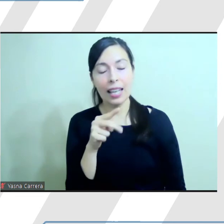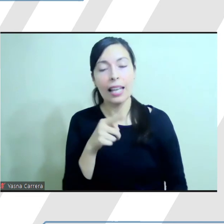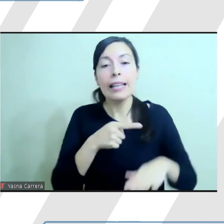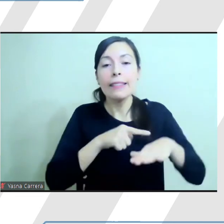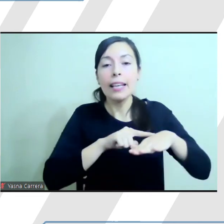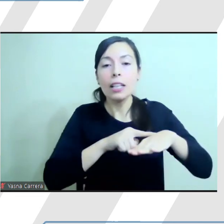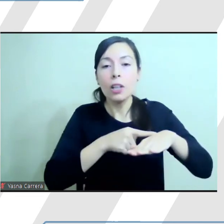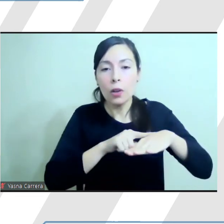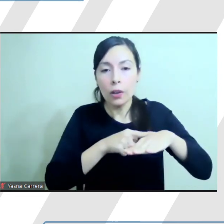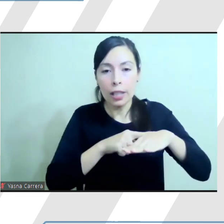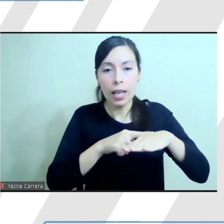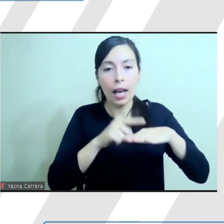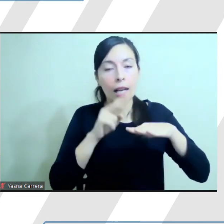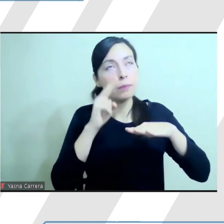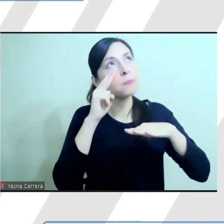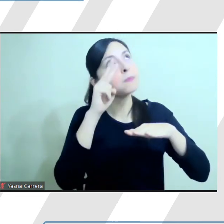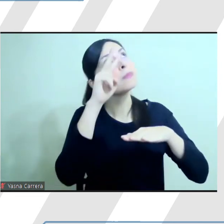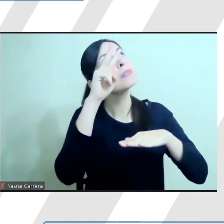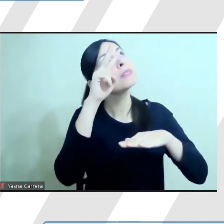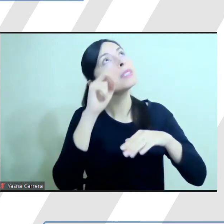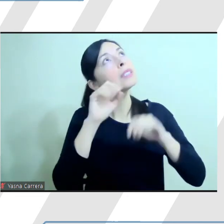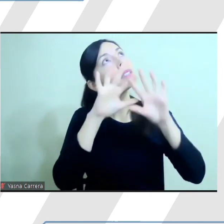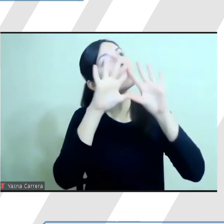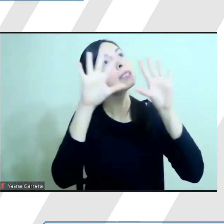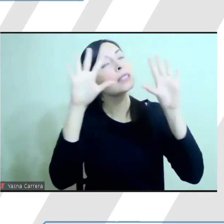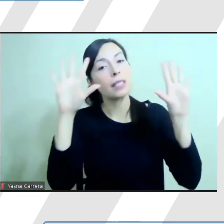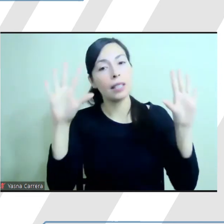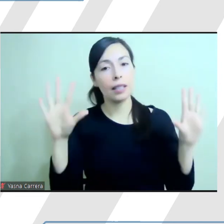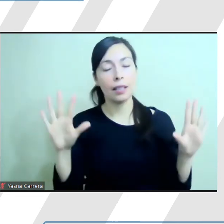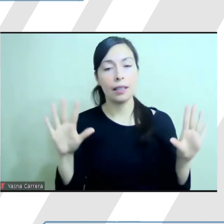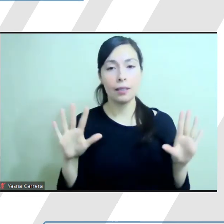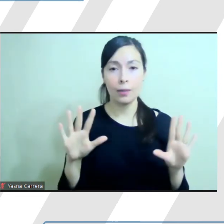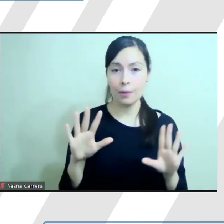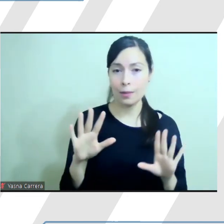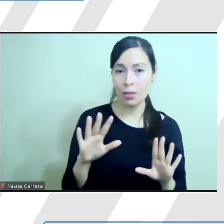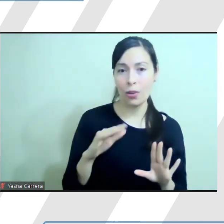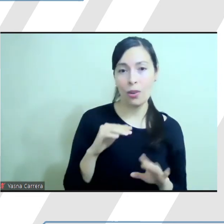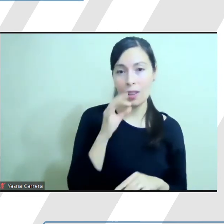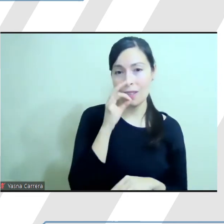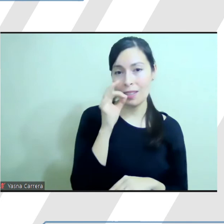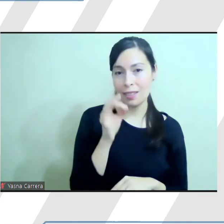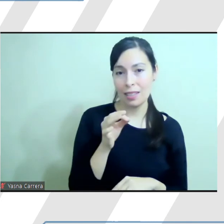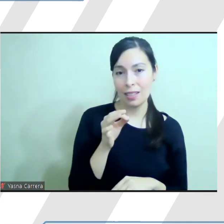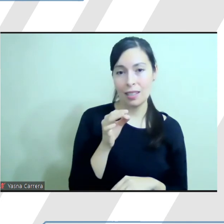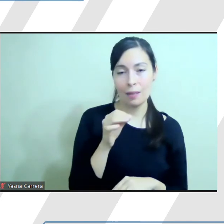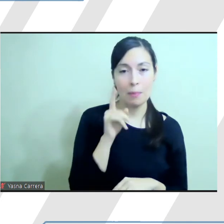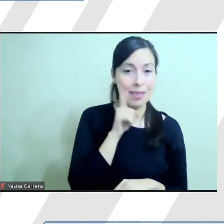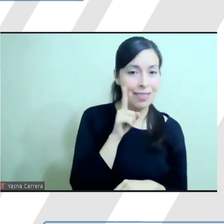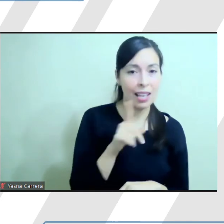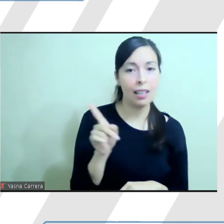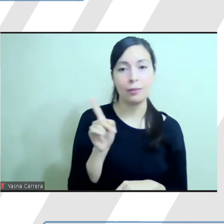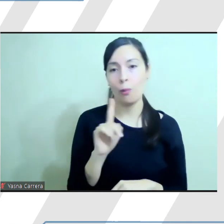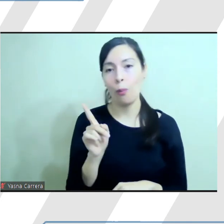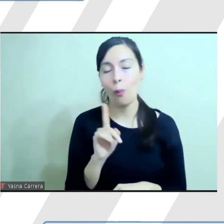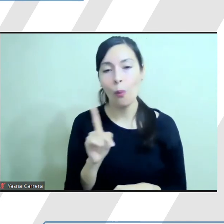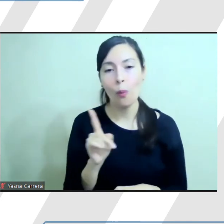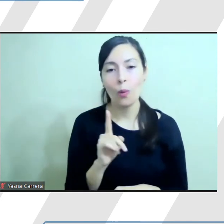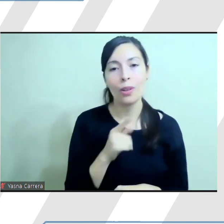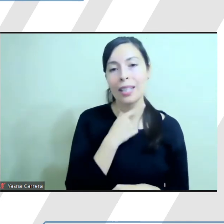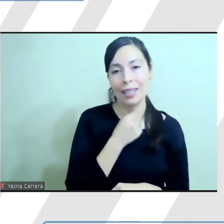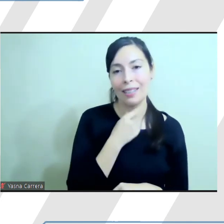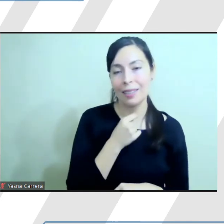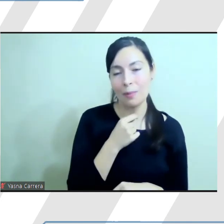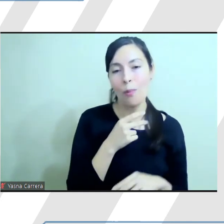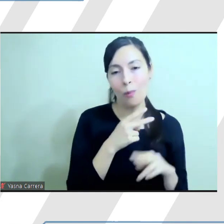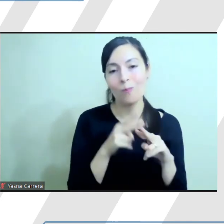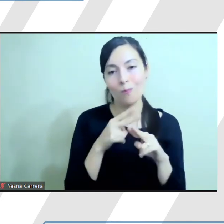también apuntar al cielo. Sería muy falso de mi parte no confesarte que obviamente queremos finalmente llevar las cosas